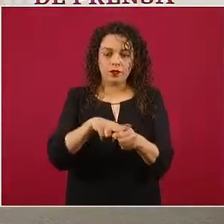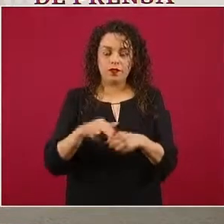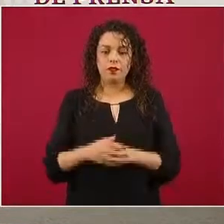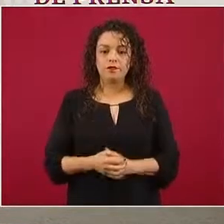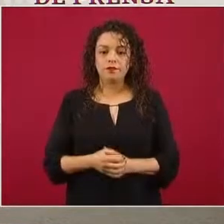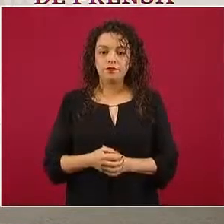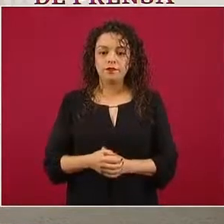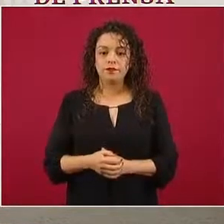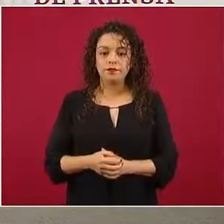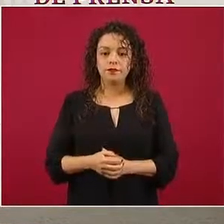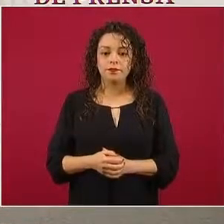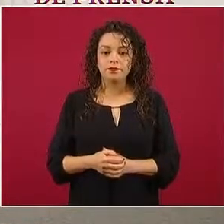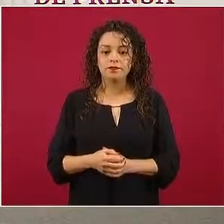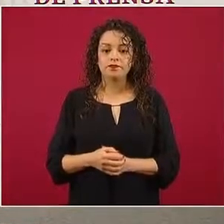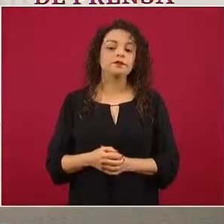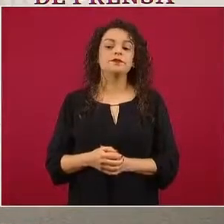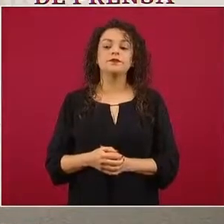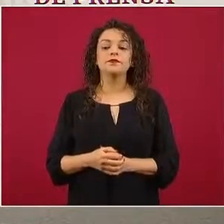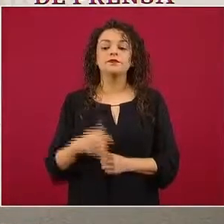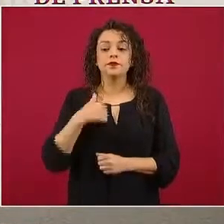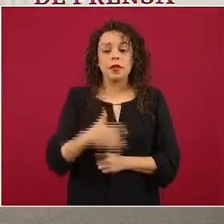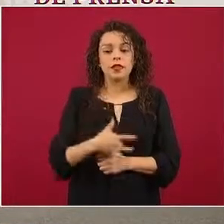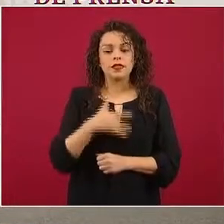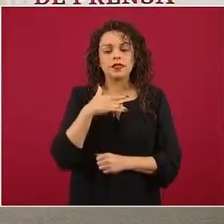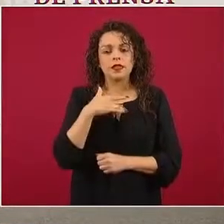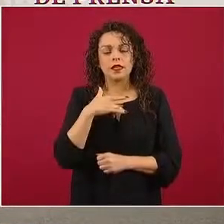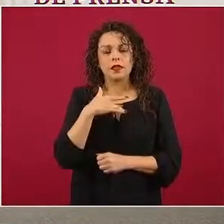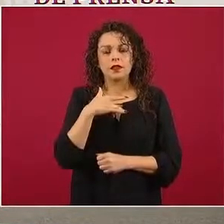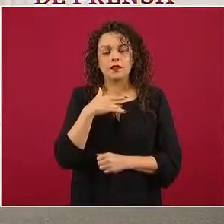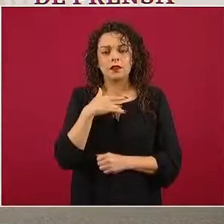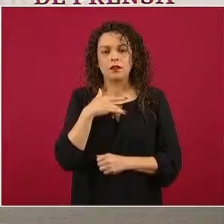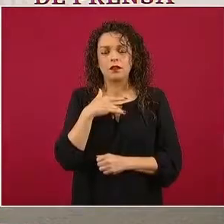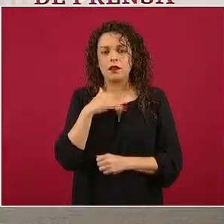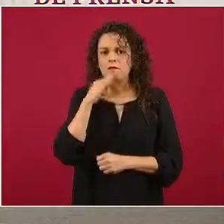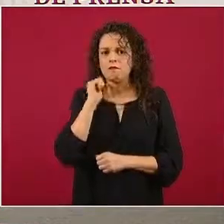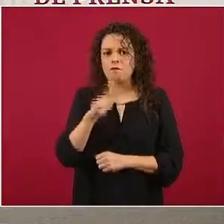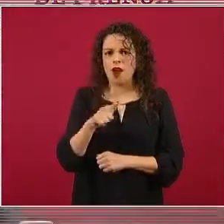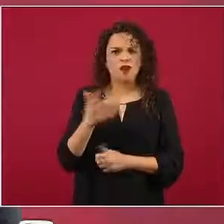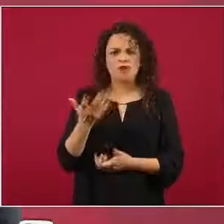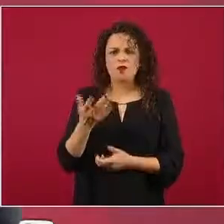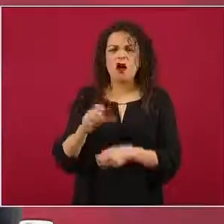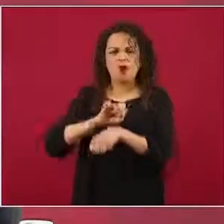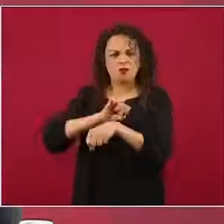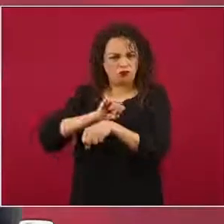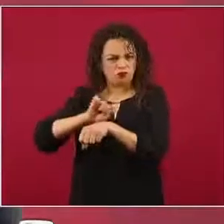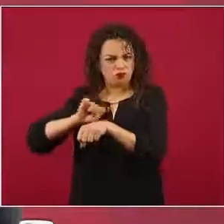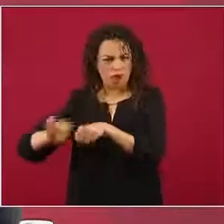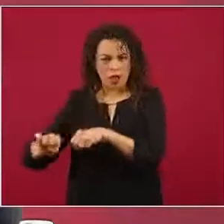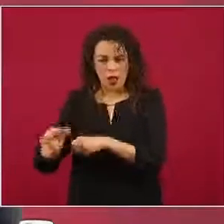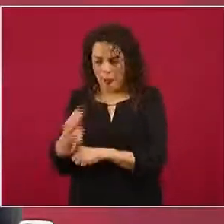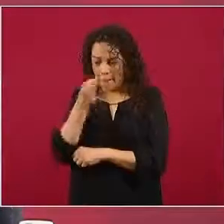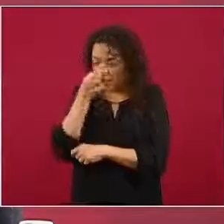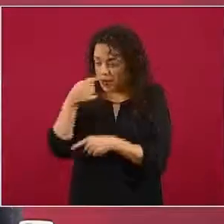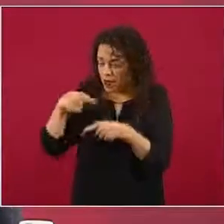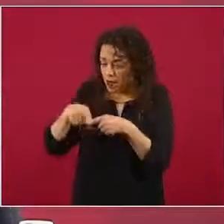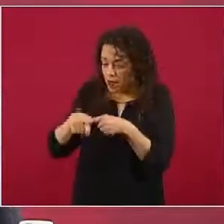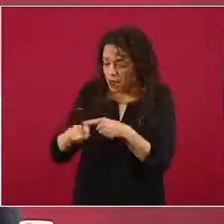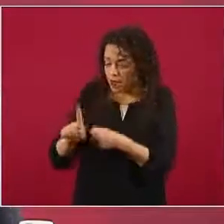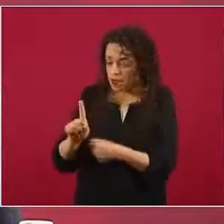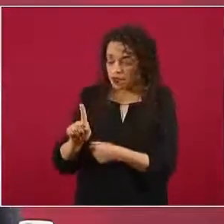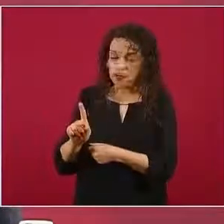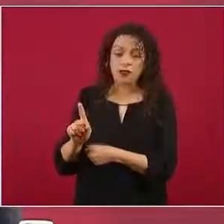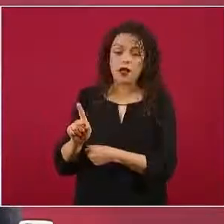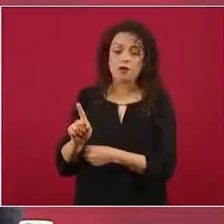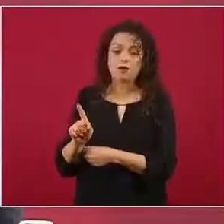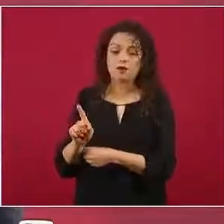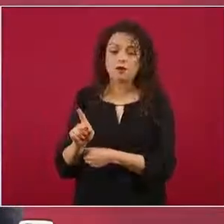nuestra sintomatología es leve, es decir, no tenemos signos de alarma o apenas estamos iniciando y pertenecemos a estos grupos de